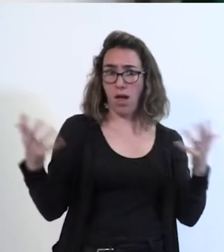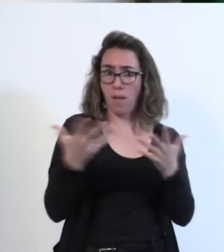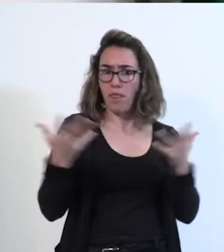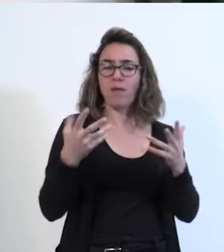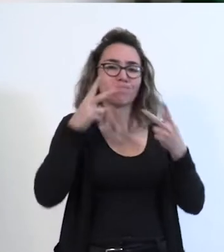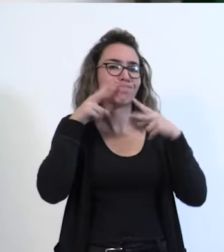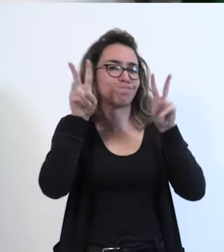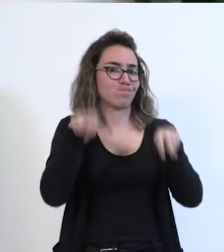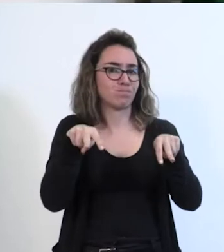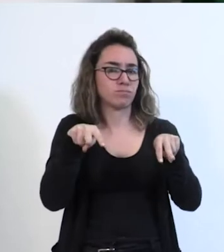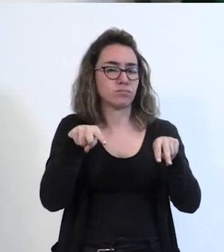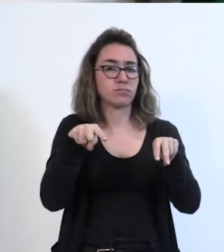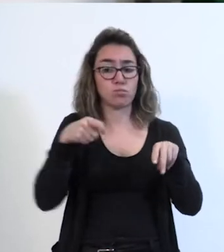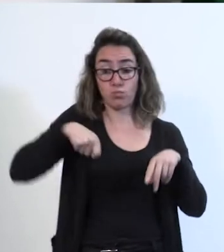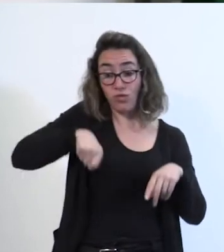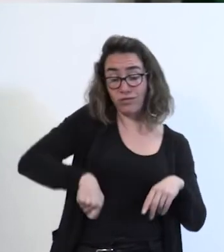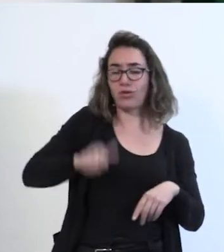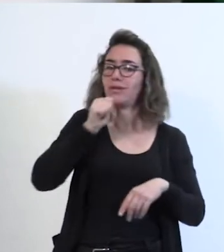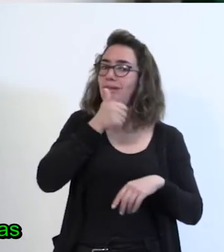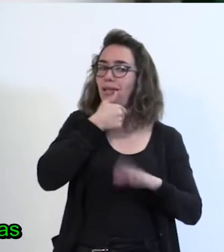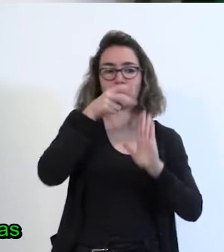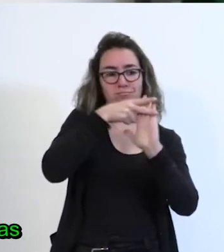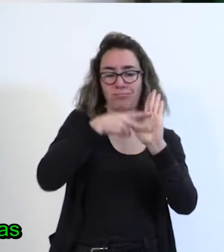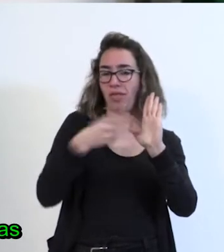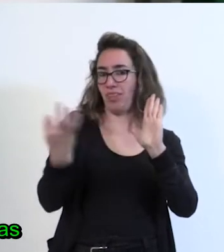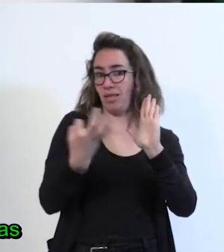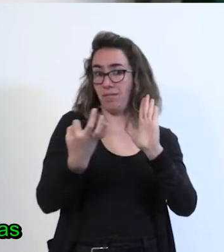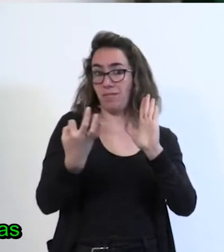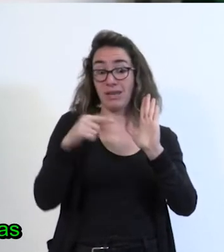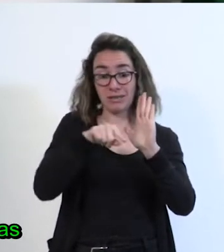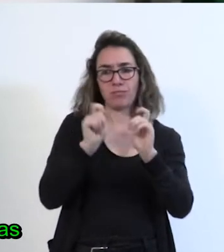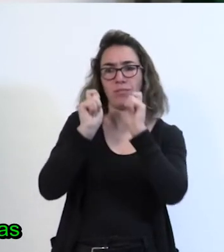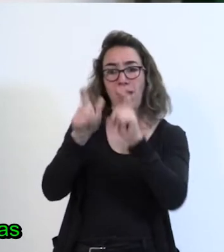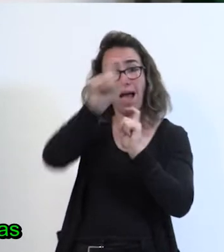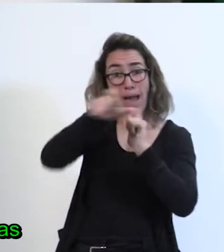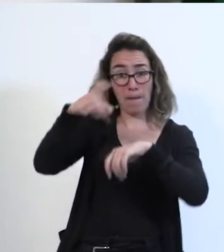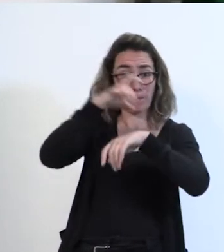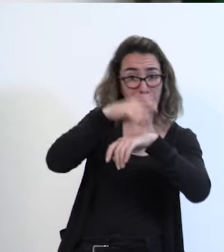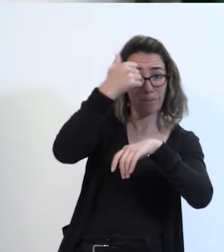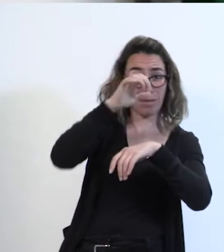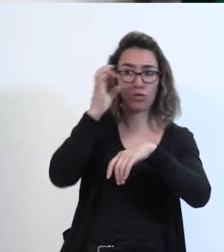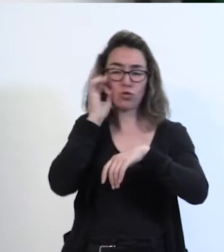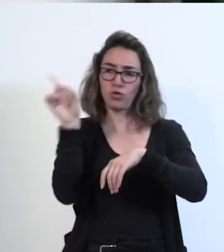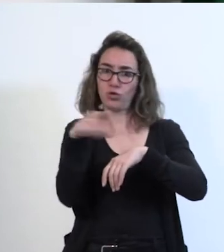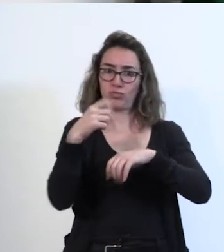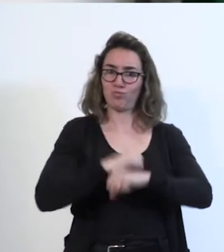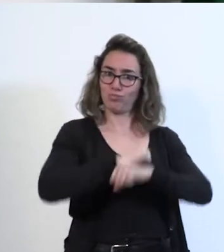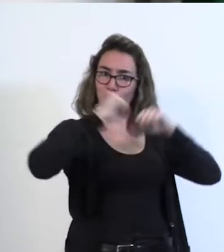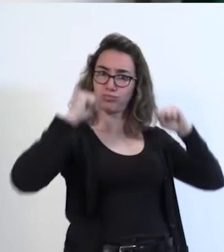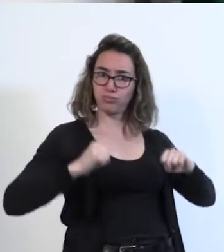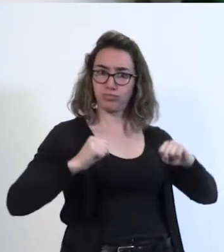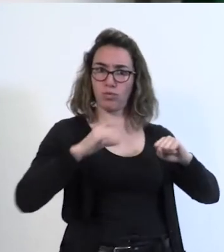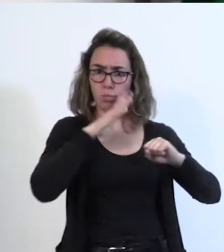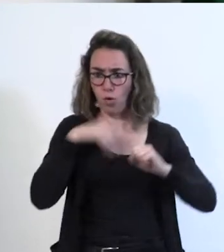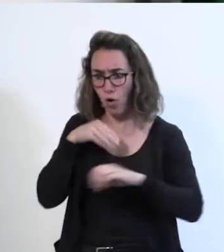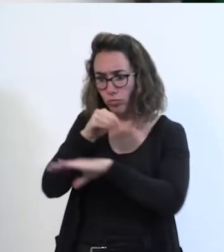indicar que debe regularse el secreto profesional, fortalece a estos médicos y médicas que trabajan